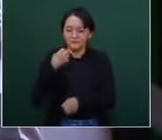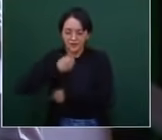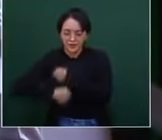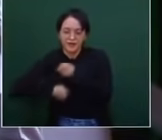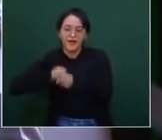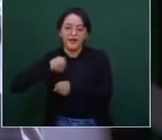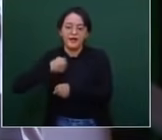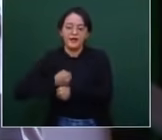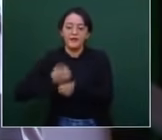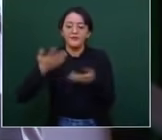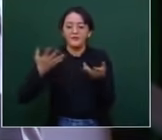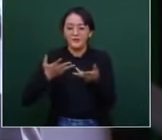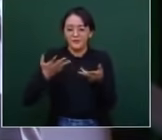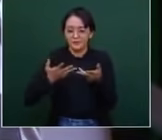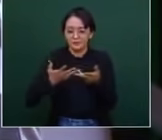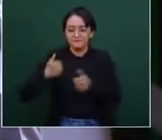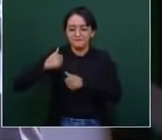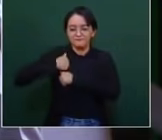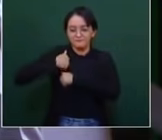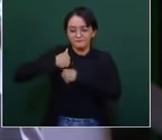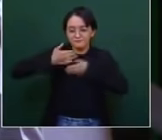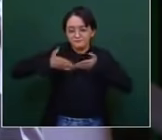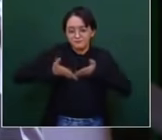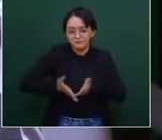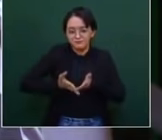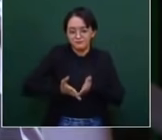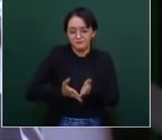de la creación de la Armada de México.